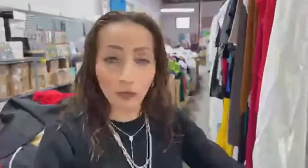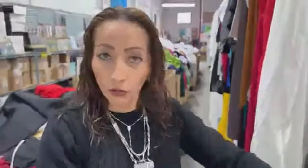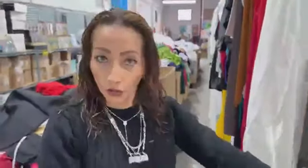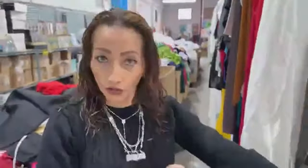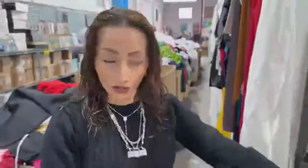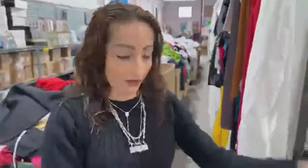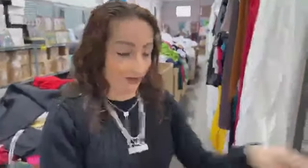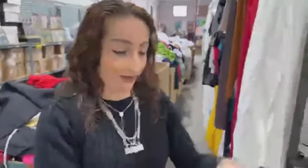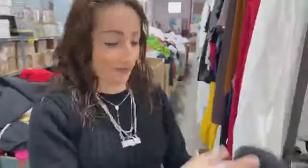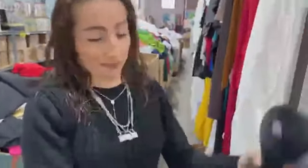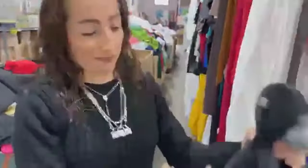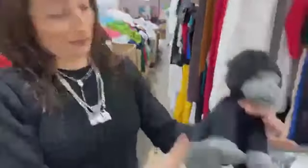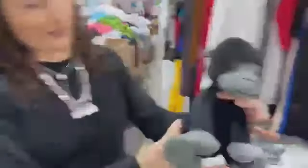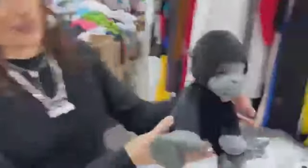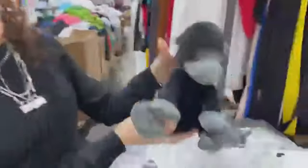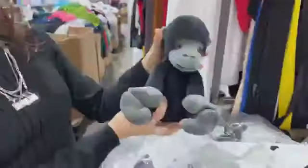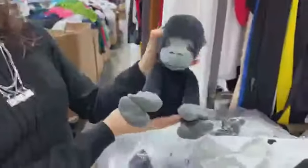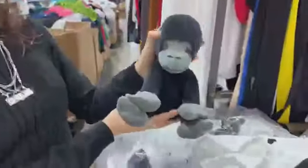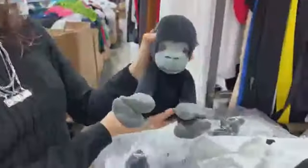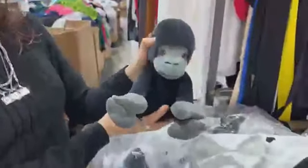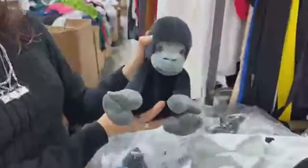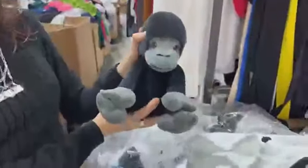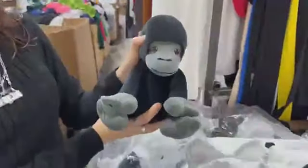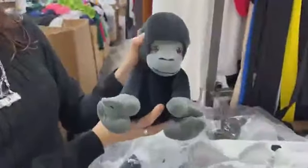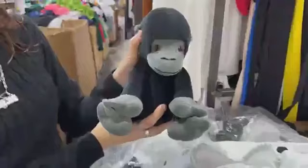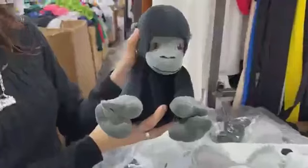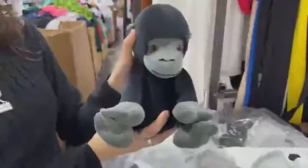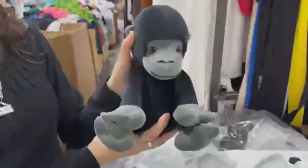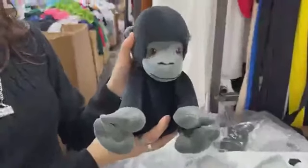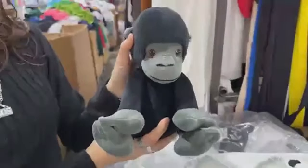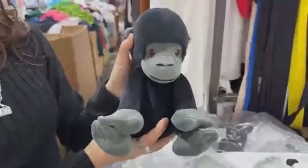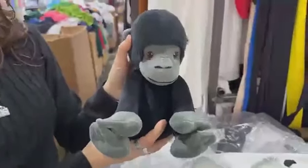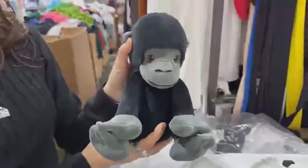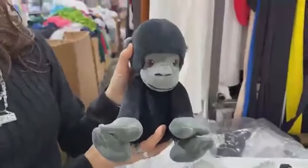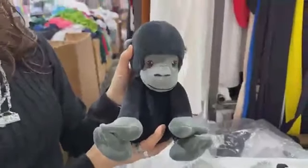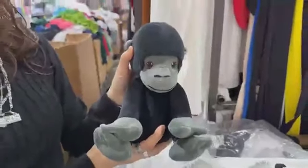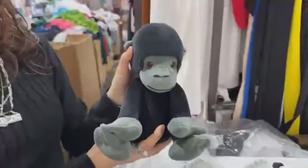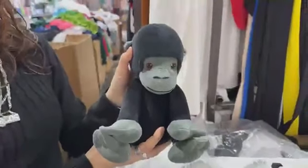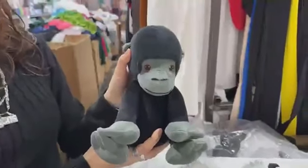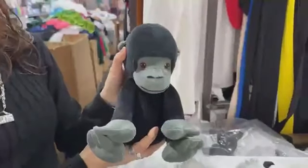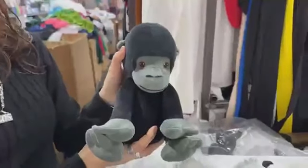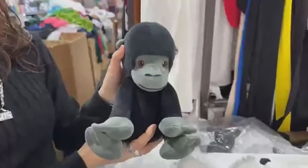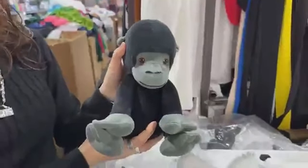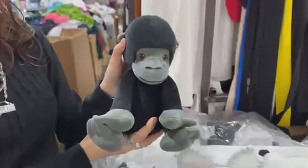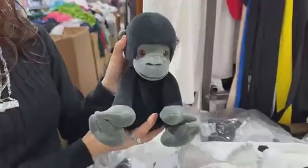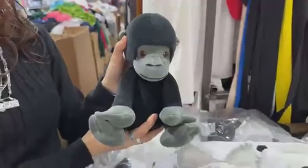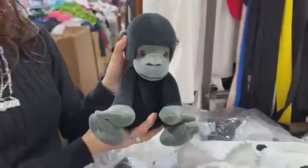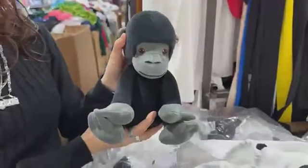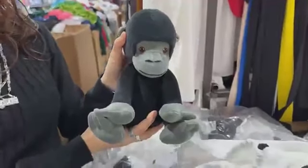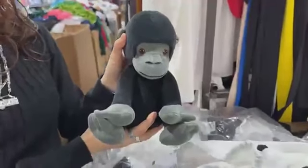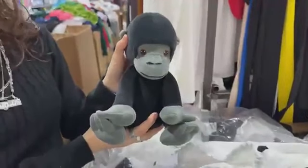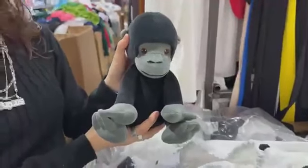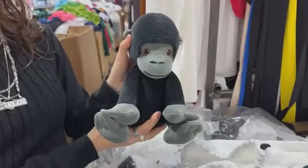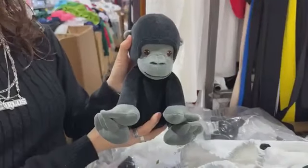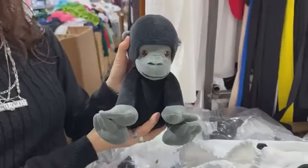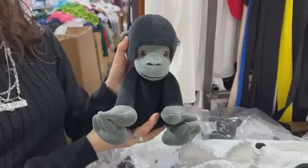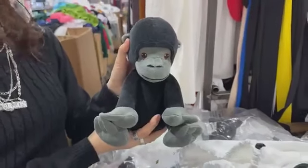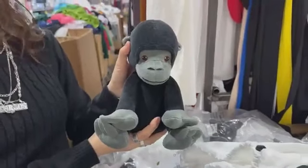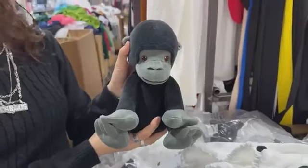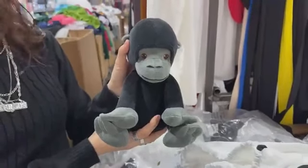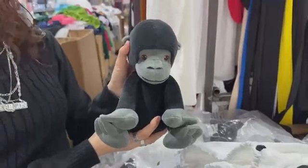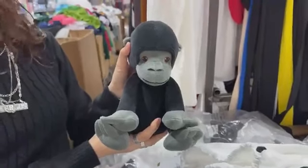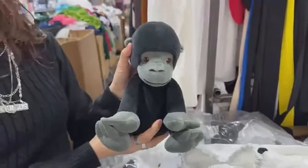por qué, pero... Si es una, digo, si una monada y si es un changuito, ¿no? Ve. Sí, a muchos les gusta el changuito. Ajá. El 14 de febrero. Ah, ok. Al novio, al marido, a un recuerdo,